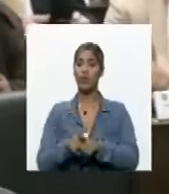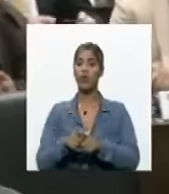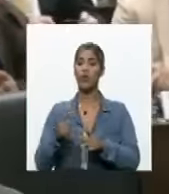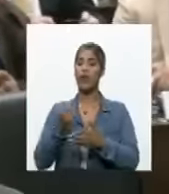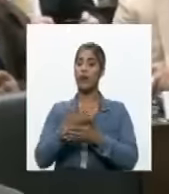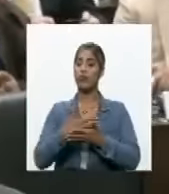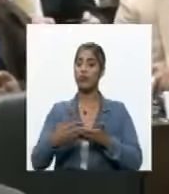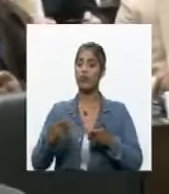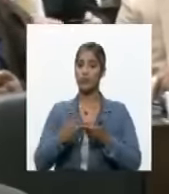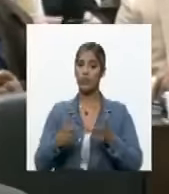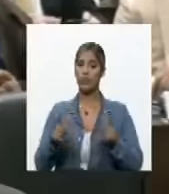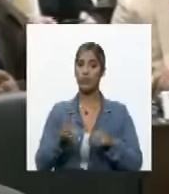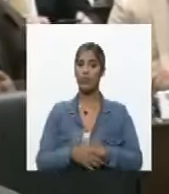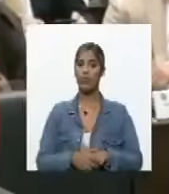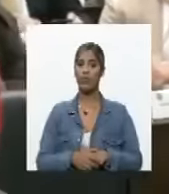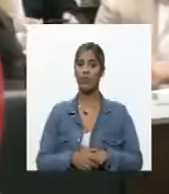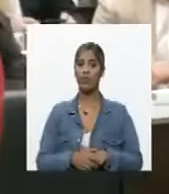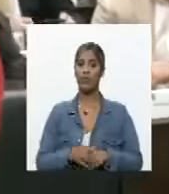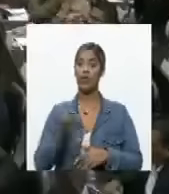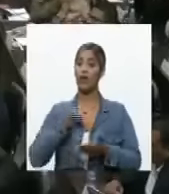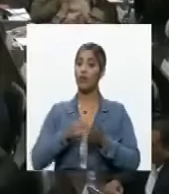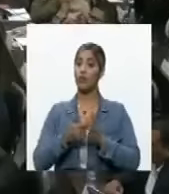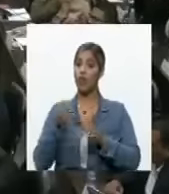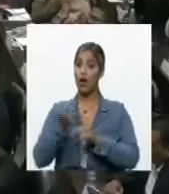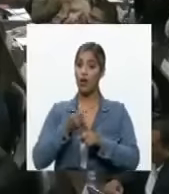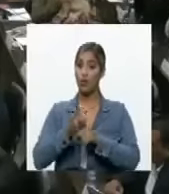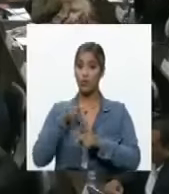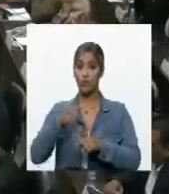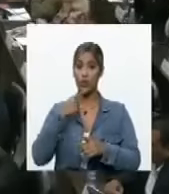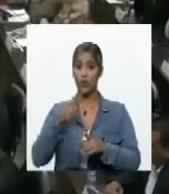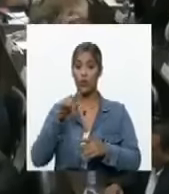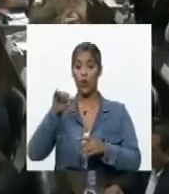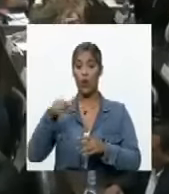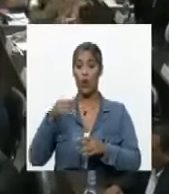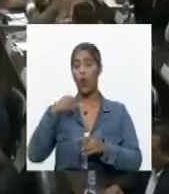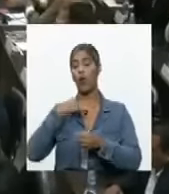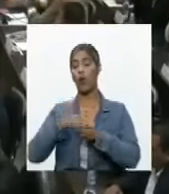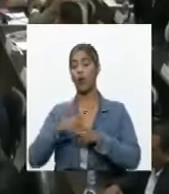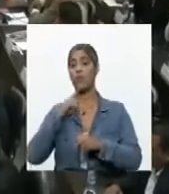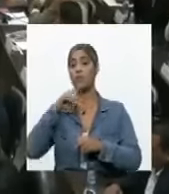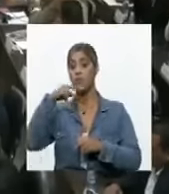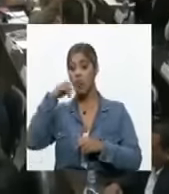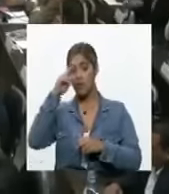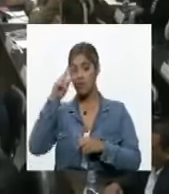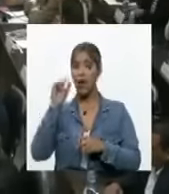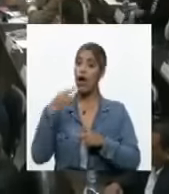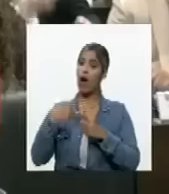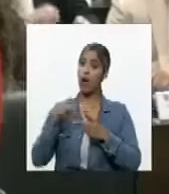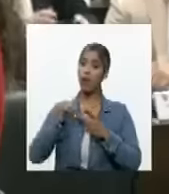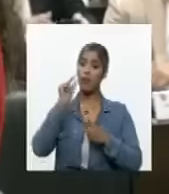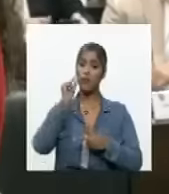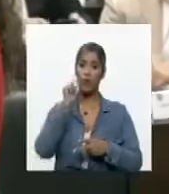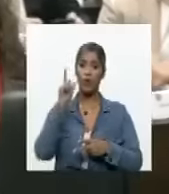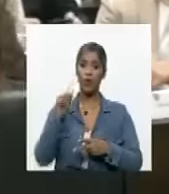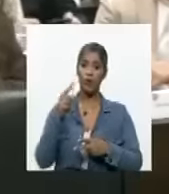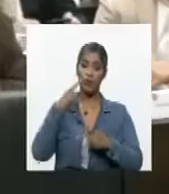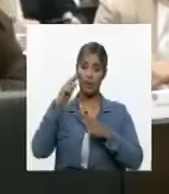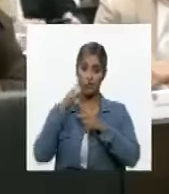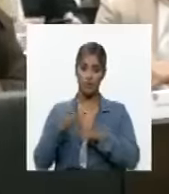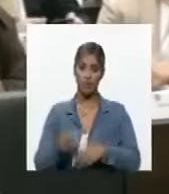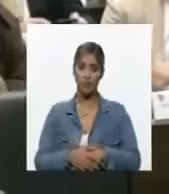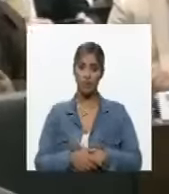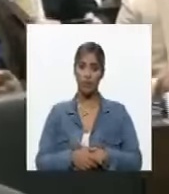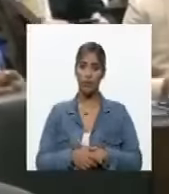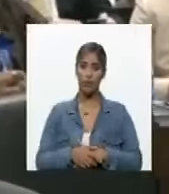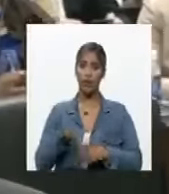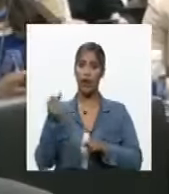los libertadores. Sería en vano entonces la lucha que dio Jorge Rodríguez Padre, que dio Olivia Gubernet, que dentro de unos días también la reivindicamos. Sería